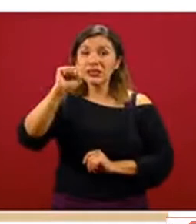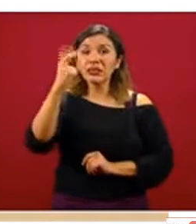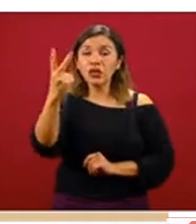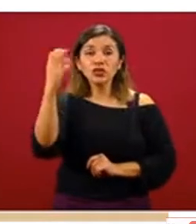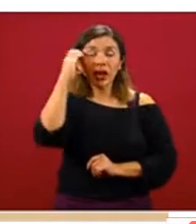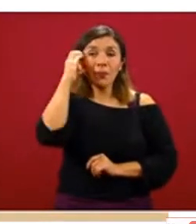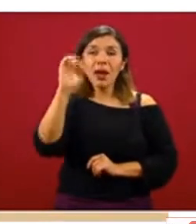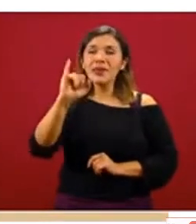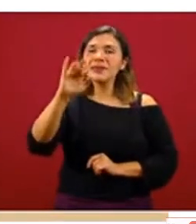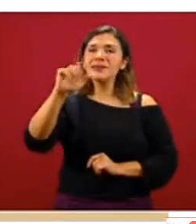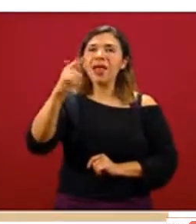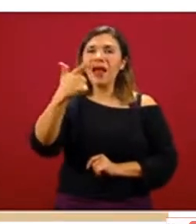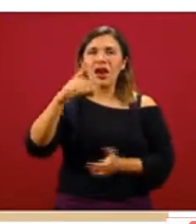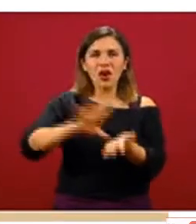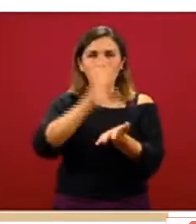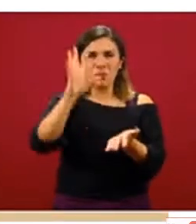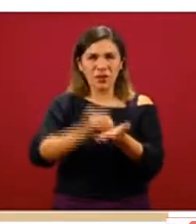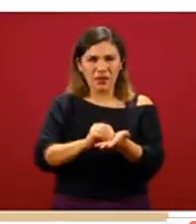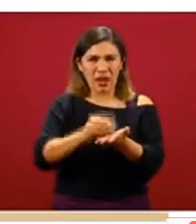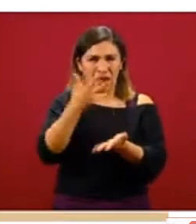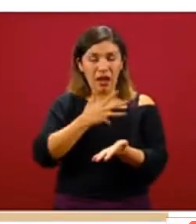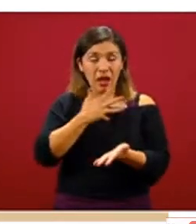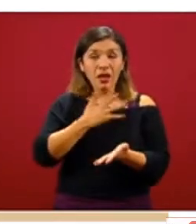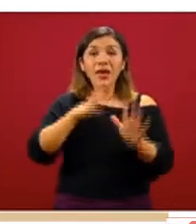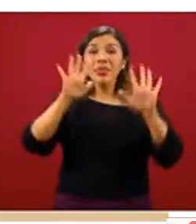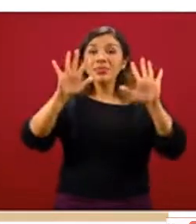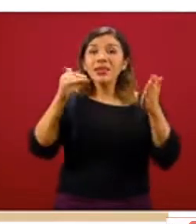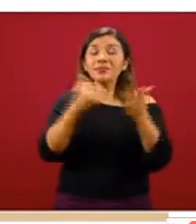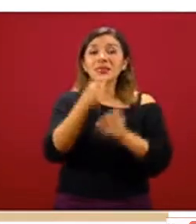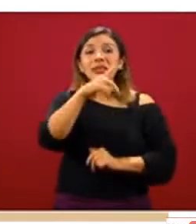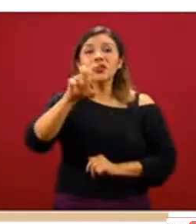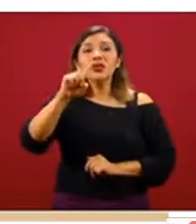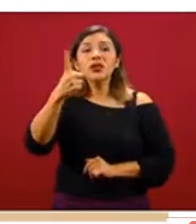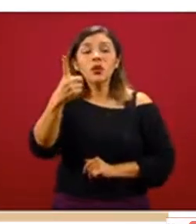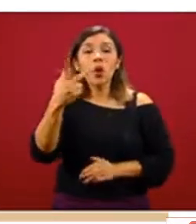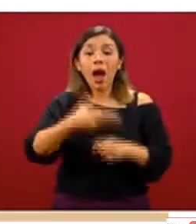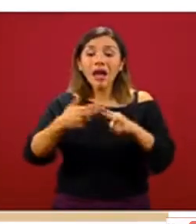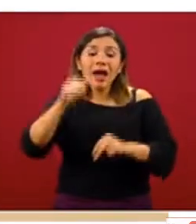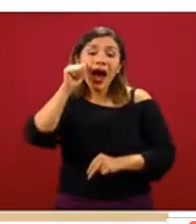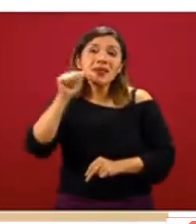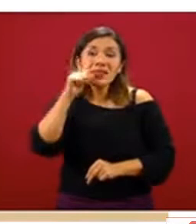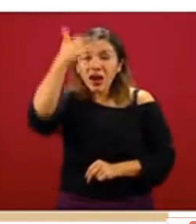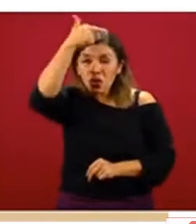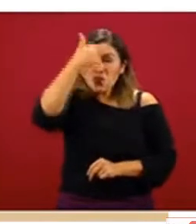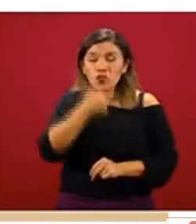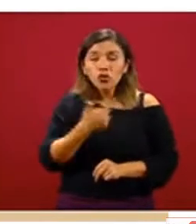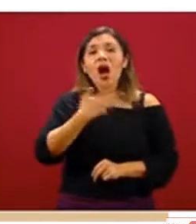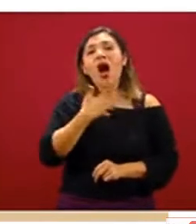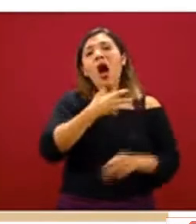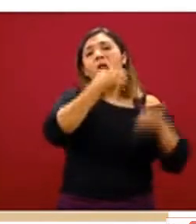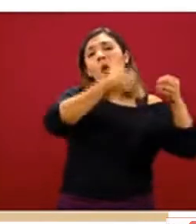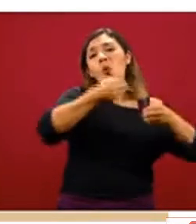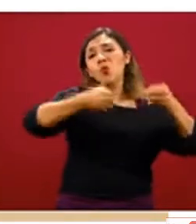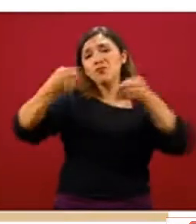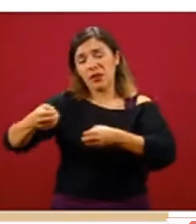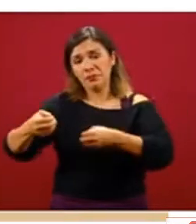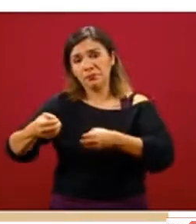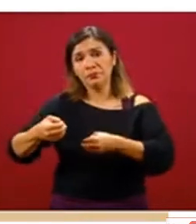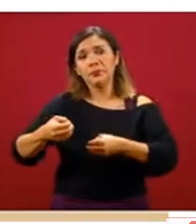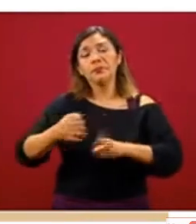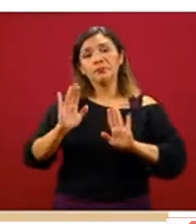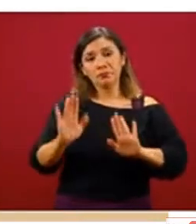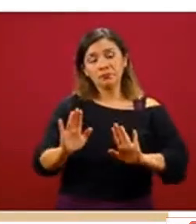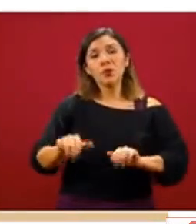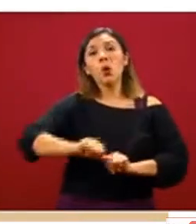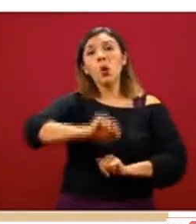IRA general que se tenían, 10.131 están al corte del día de ayer a la medianoche ocupadas. Pero en la siguiente